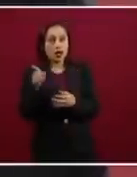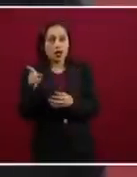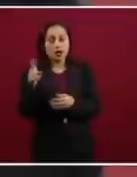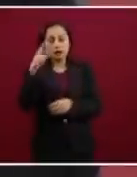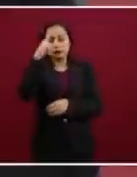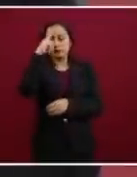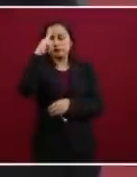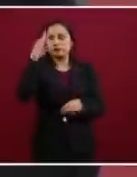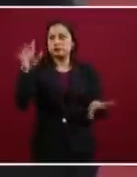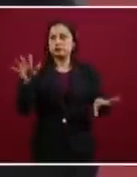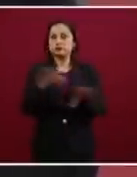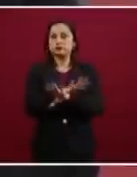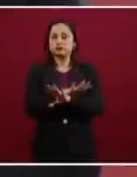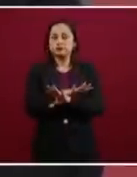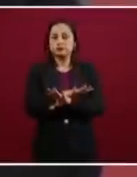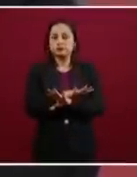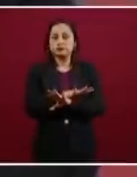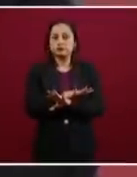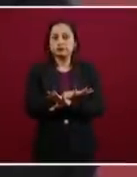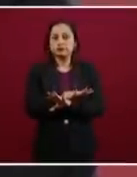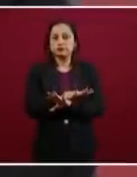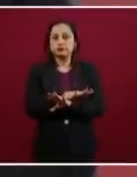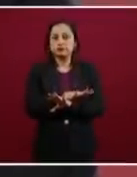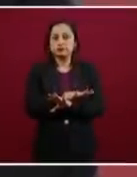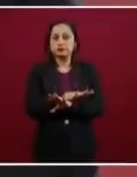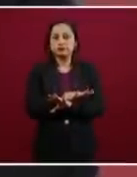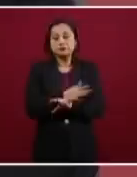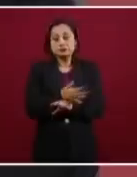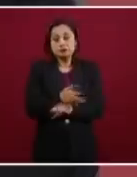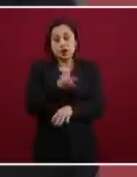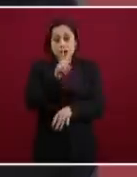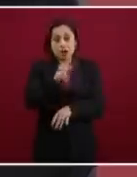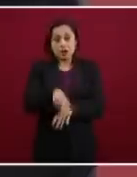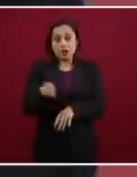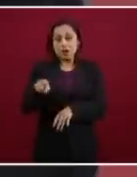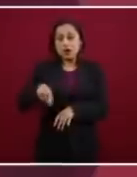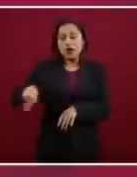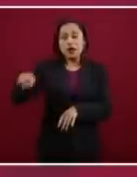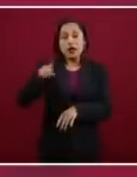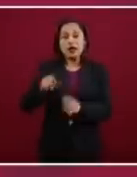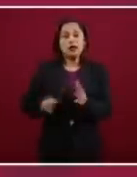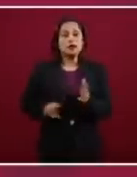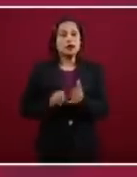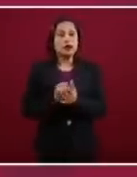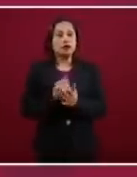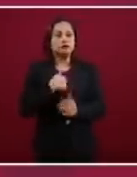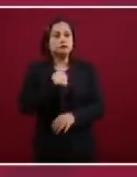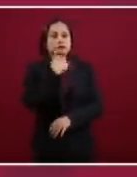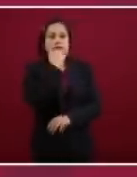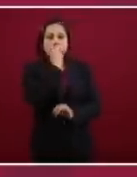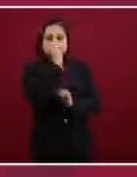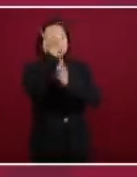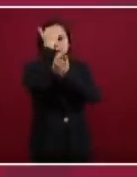y reconocer que se equivocaron si cambian se quedan